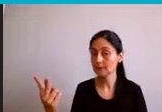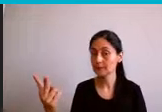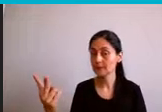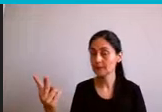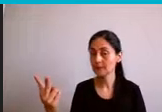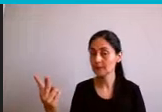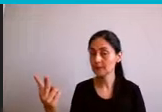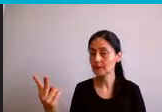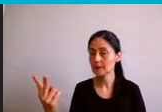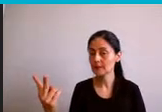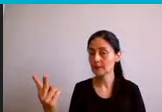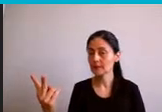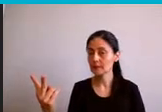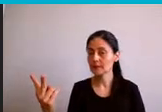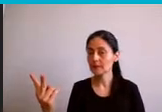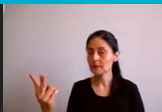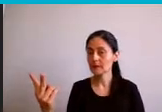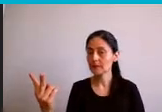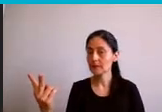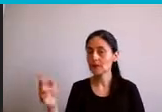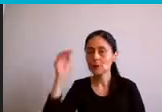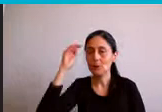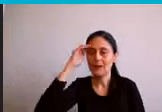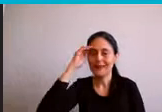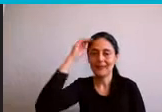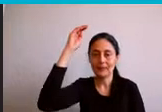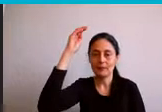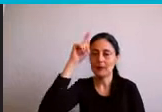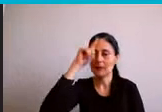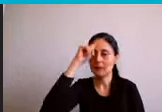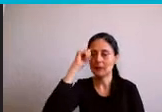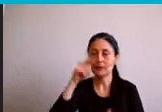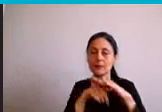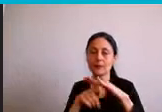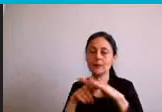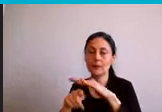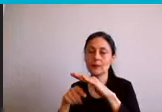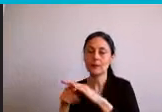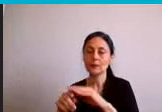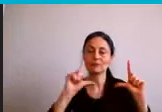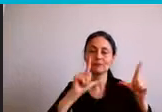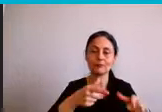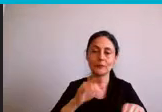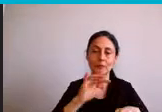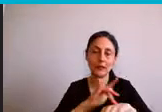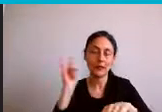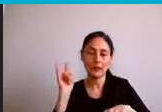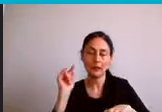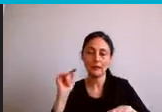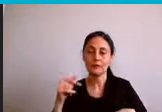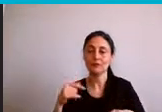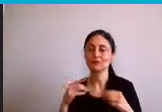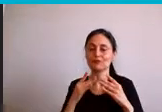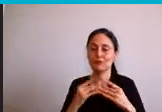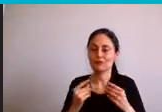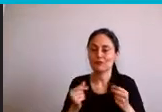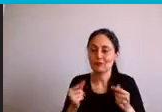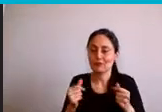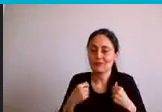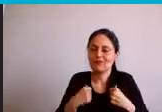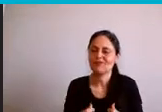el tener una experiencia de hospitalización en este tipo de unidades genera el detrimento en la calidad de vida a todo ámbito, a